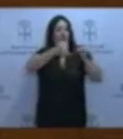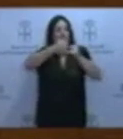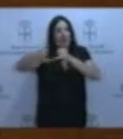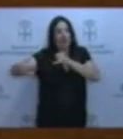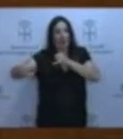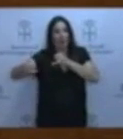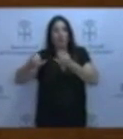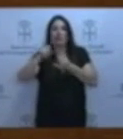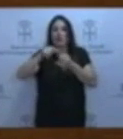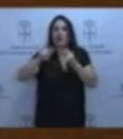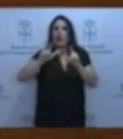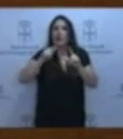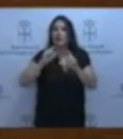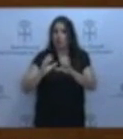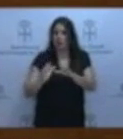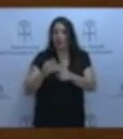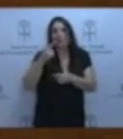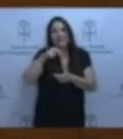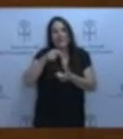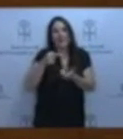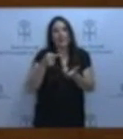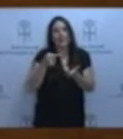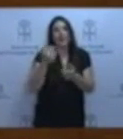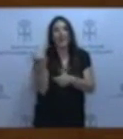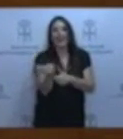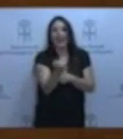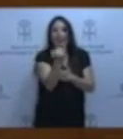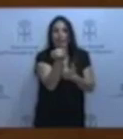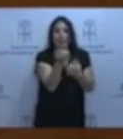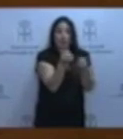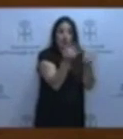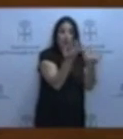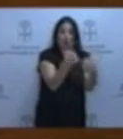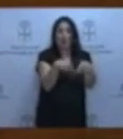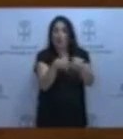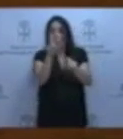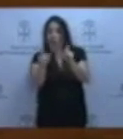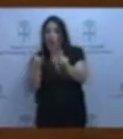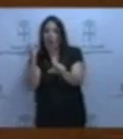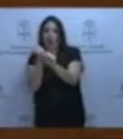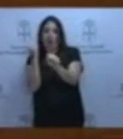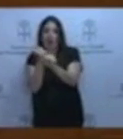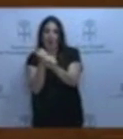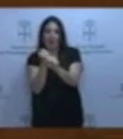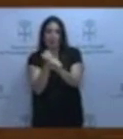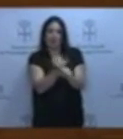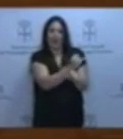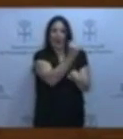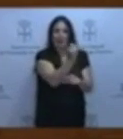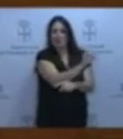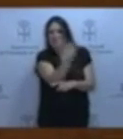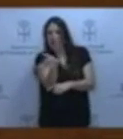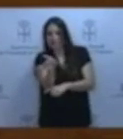las telecomunicaciones que tenía tantos jefes como trabajadores, 4 gerentes de 9 trabajadores, ¿no? Más jefes que indios, al